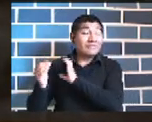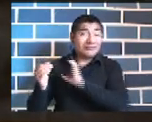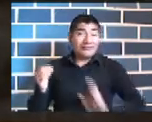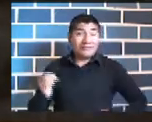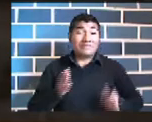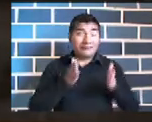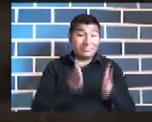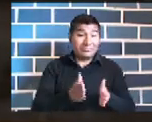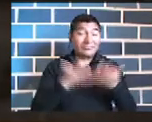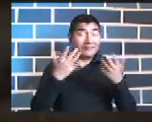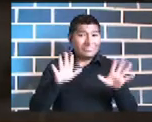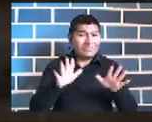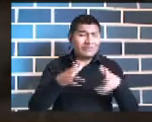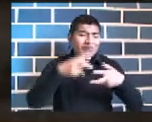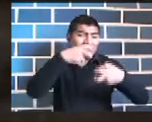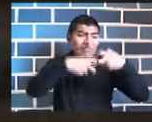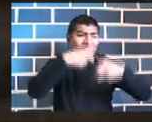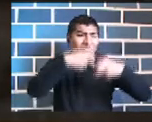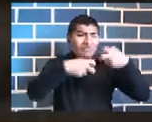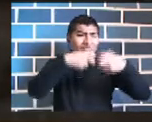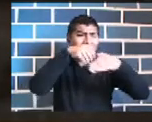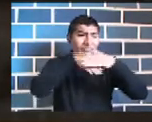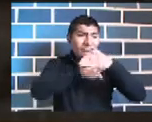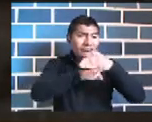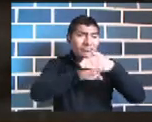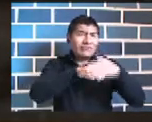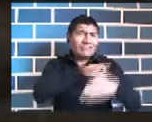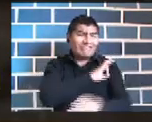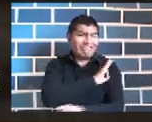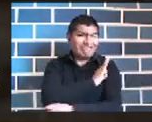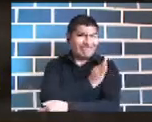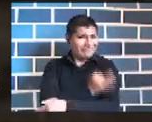cristiana ya con conflictos interiores fuertes.